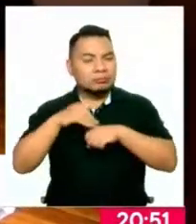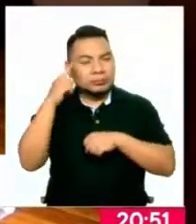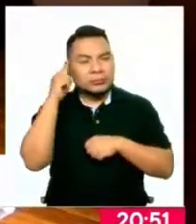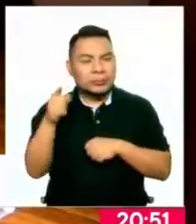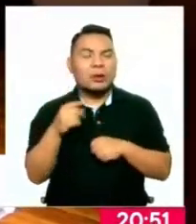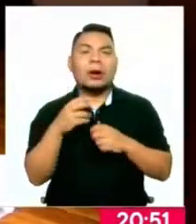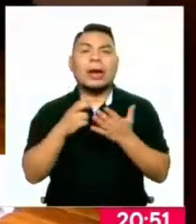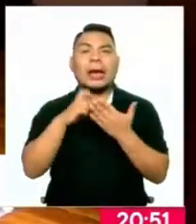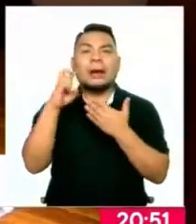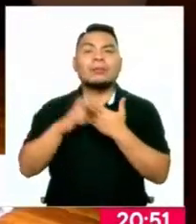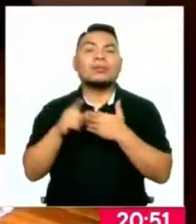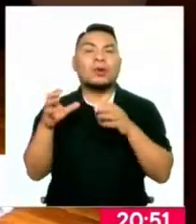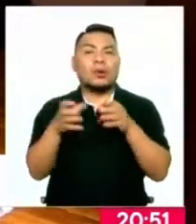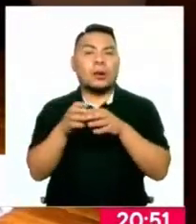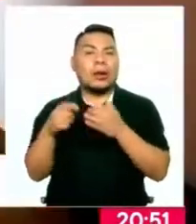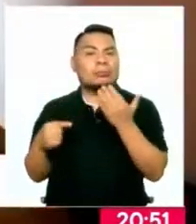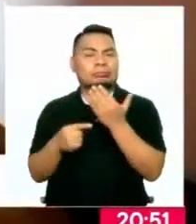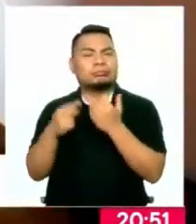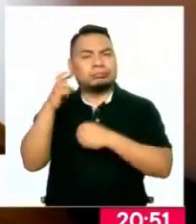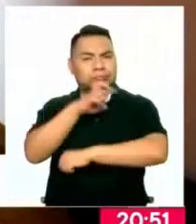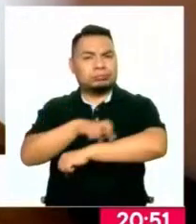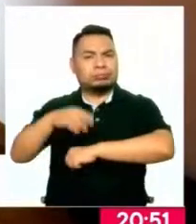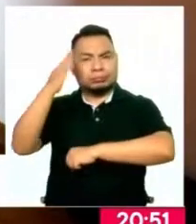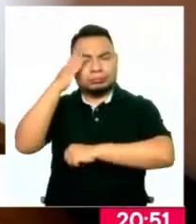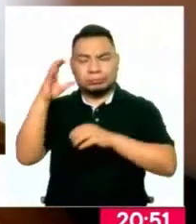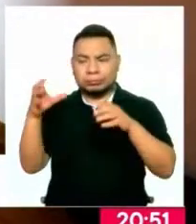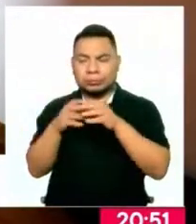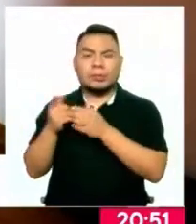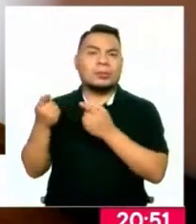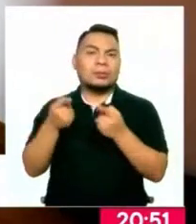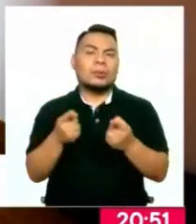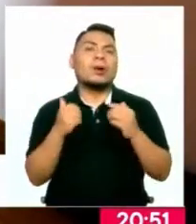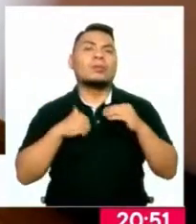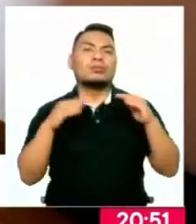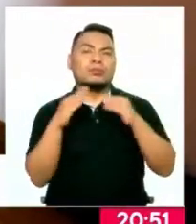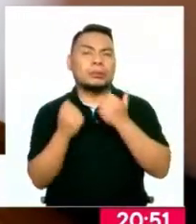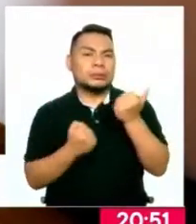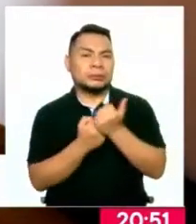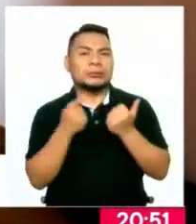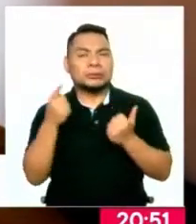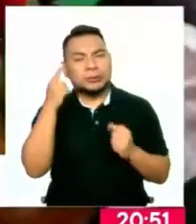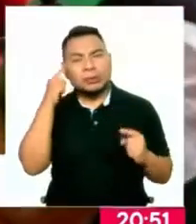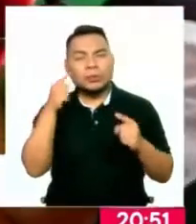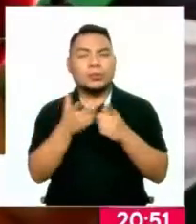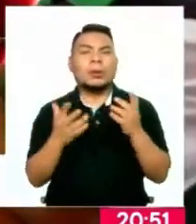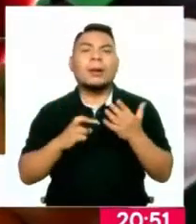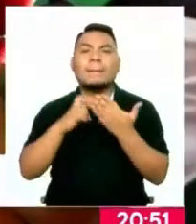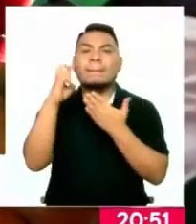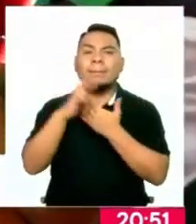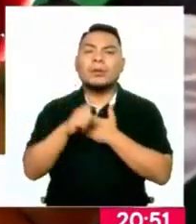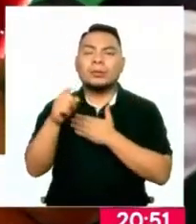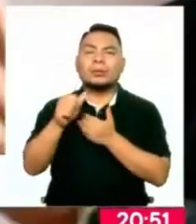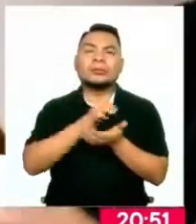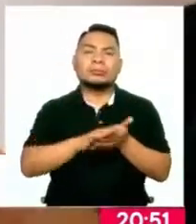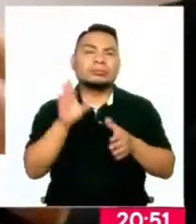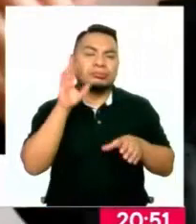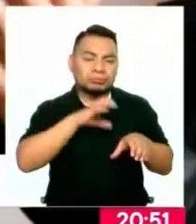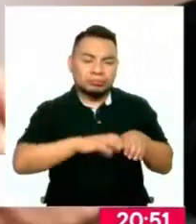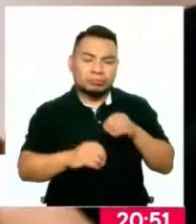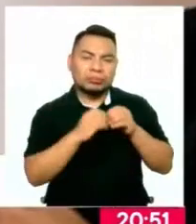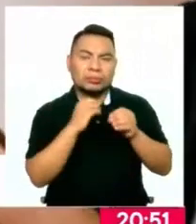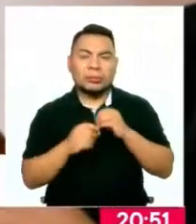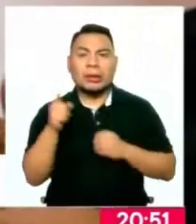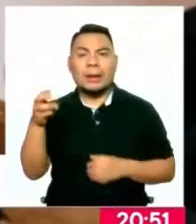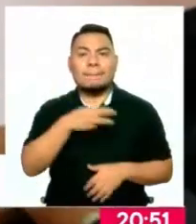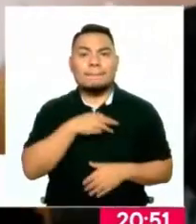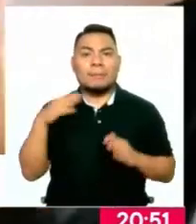sus equipos profesionales a disposición de los gobiernos municipales. El objetivo es sacar adelante los proyectos de saneamiento. El